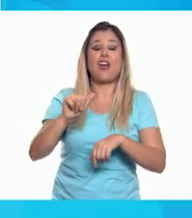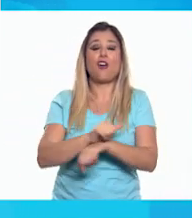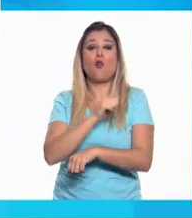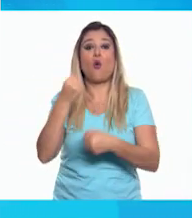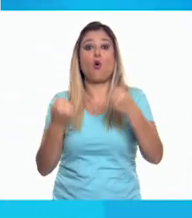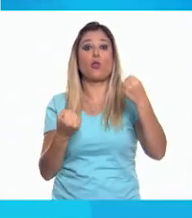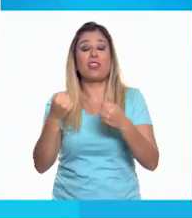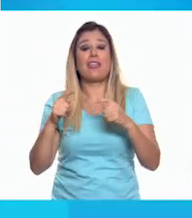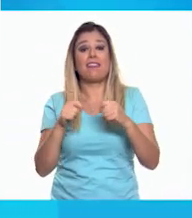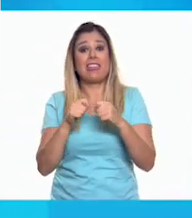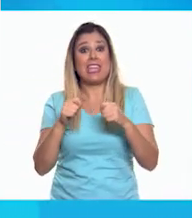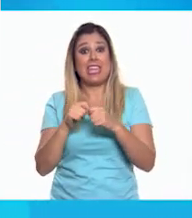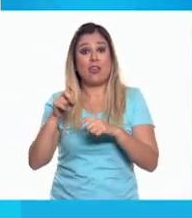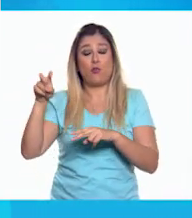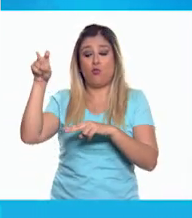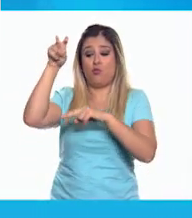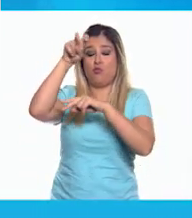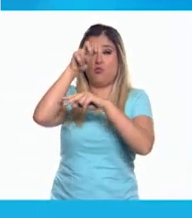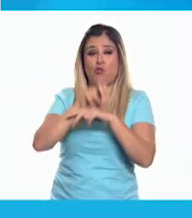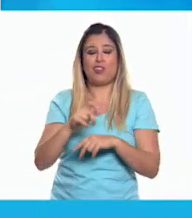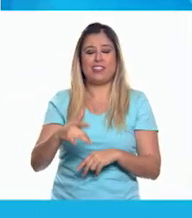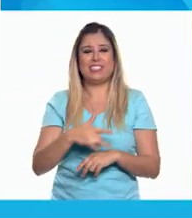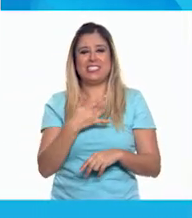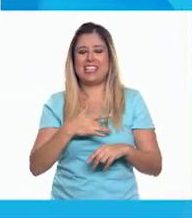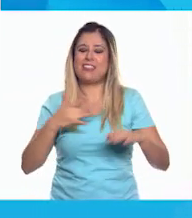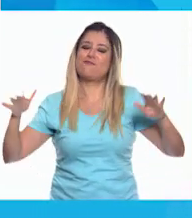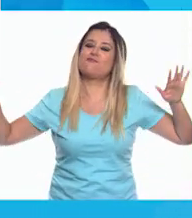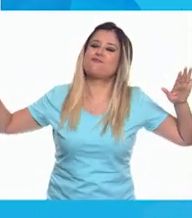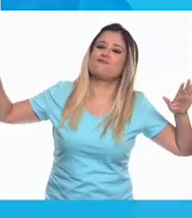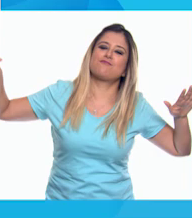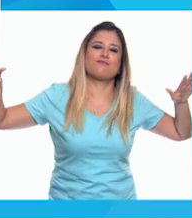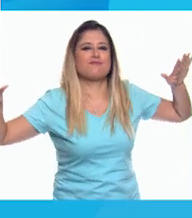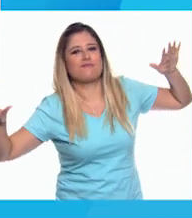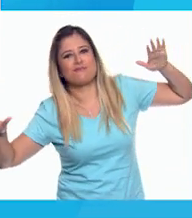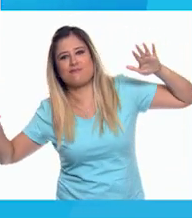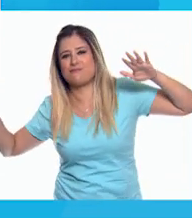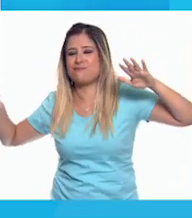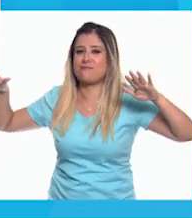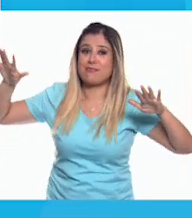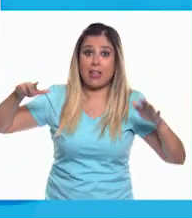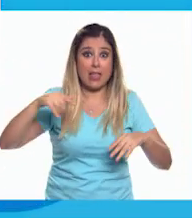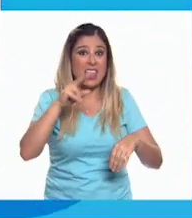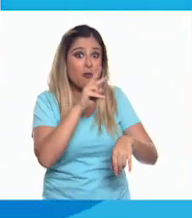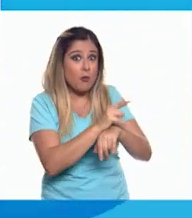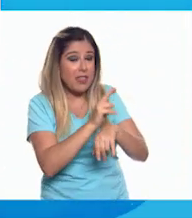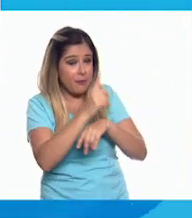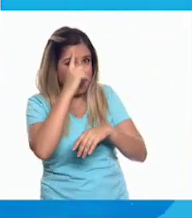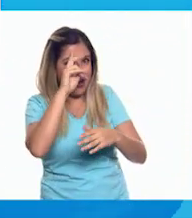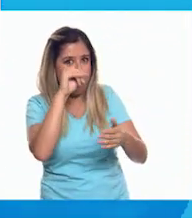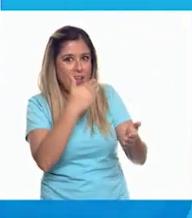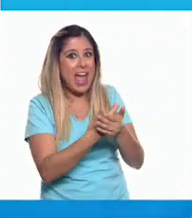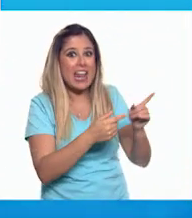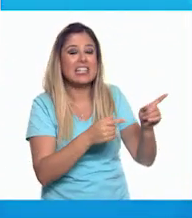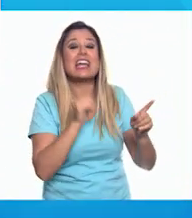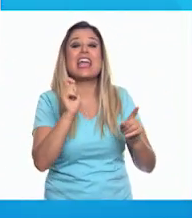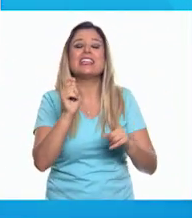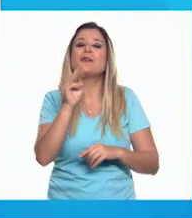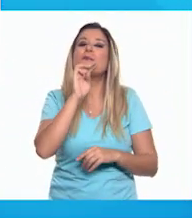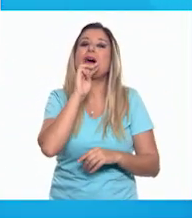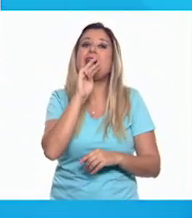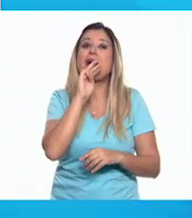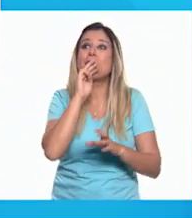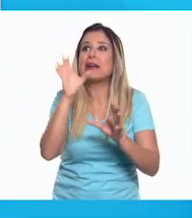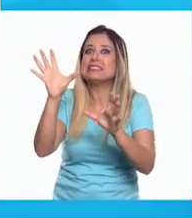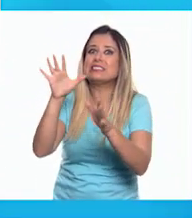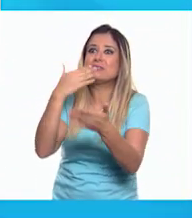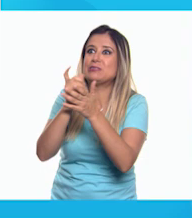tío, sintiéndome así como que podía volar. Y veo que alguien te está cuidando para que no te caigas. Sí, ahí estaba mi mamá así de, ¿cómo